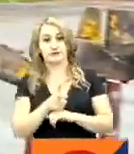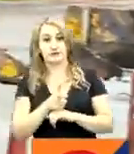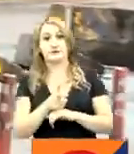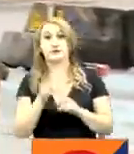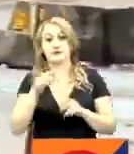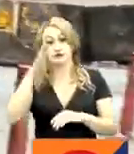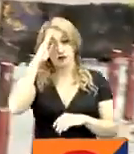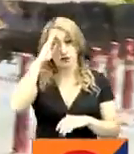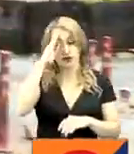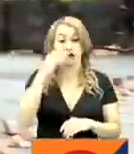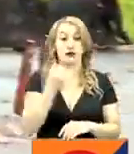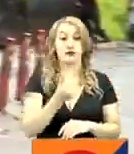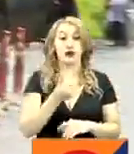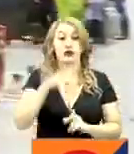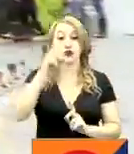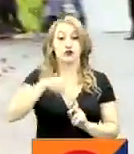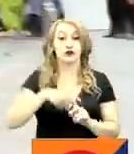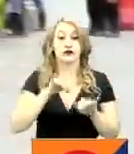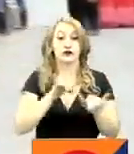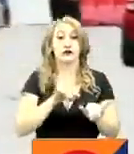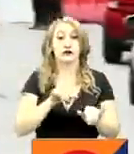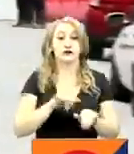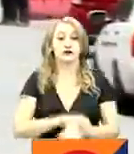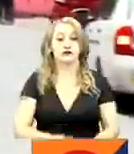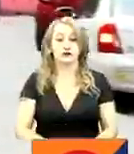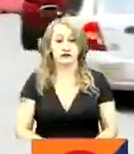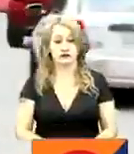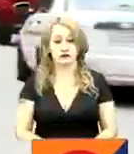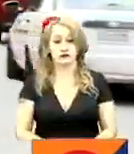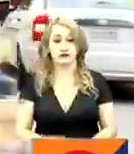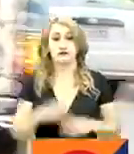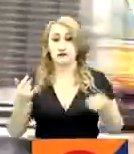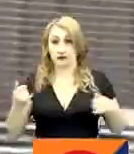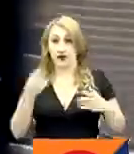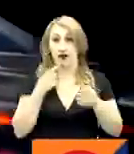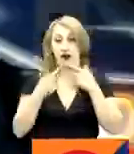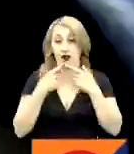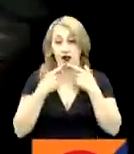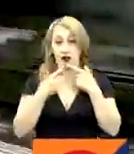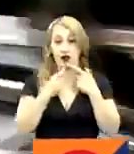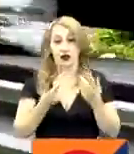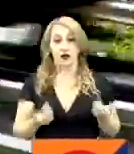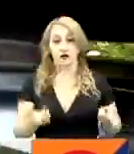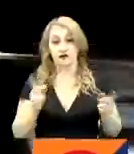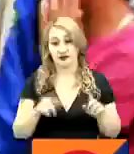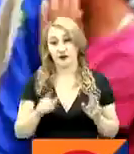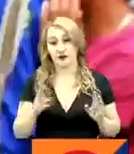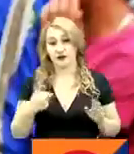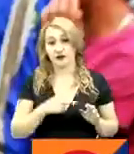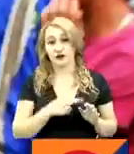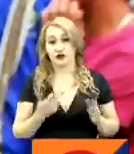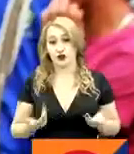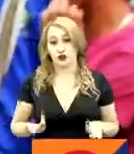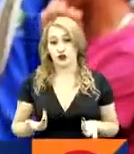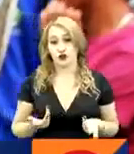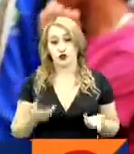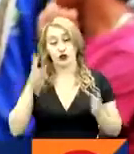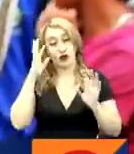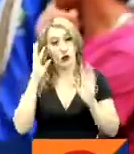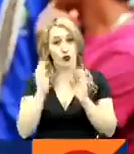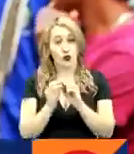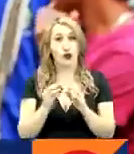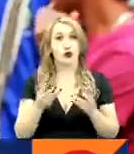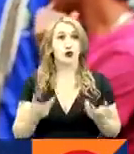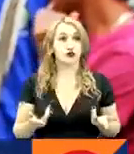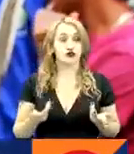efectivos llevaban más de un mes en ese punto hemos llegado a diálogos y vemos de una otra manera consensuado en que